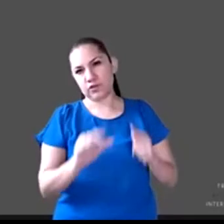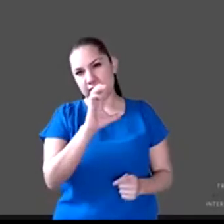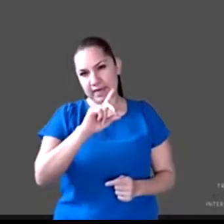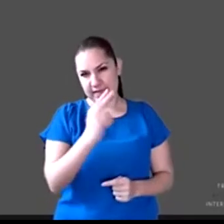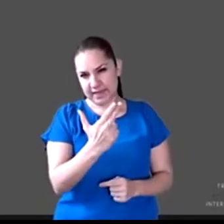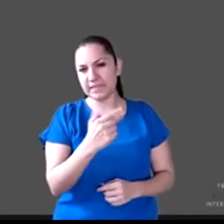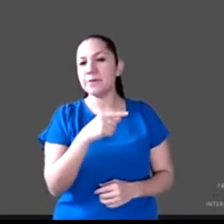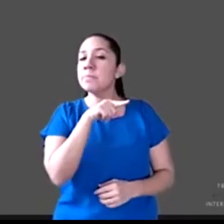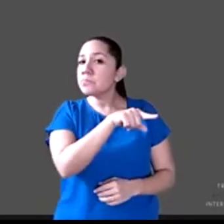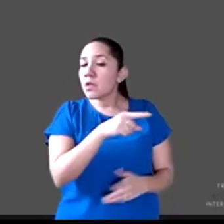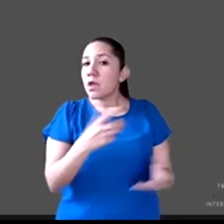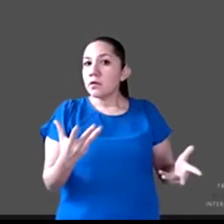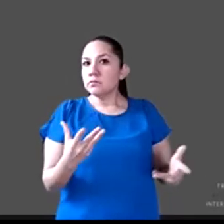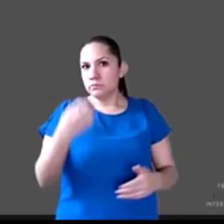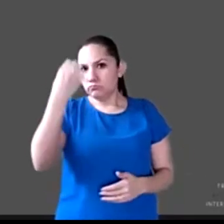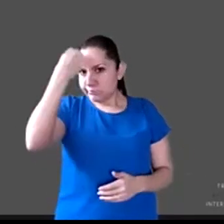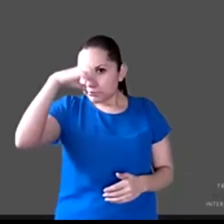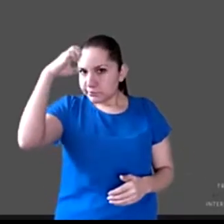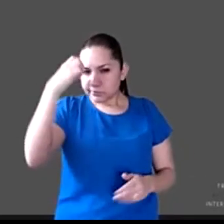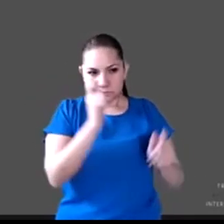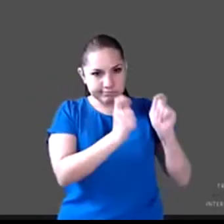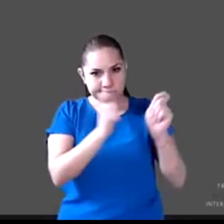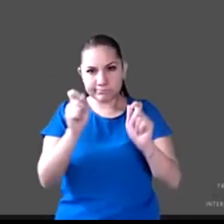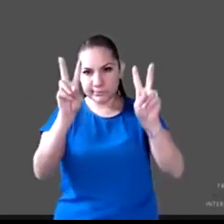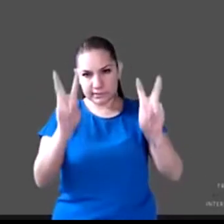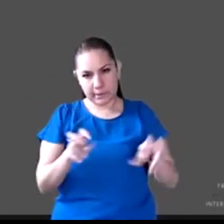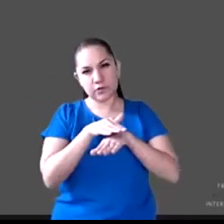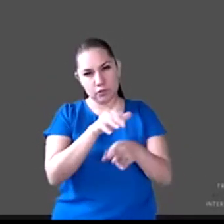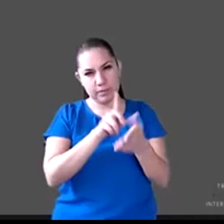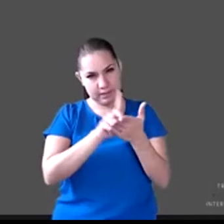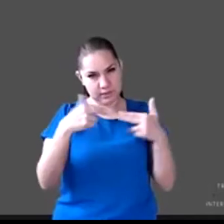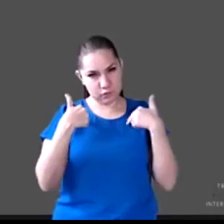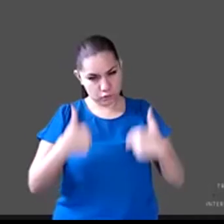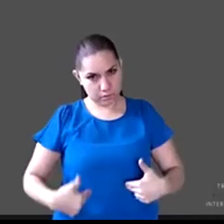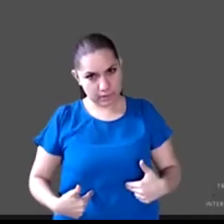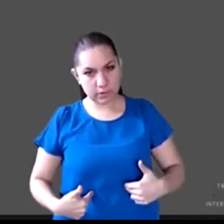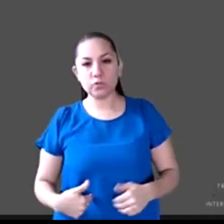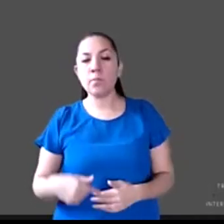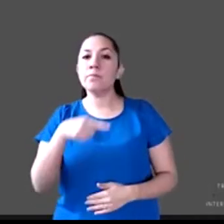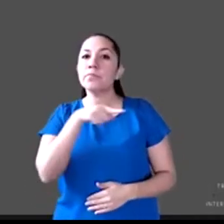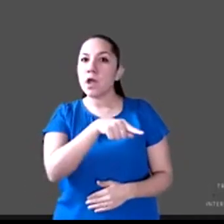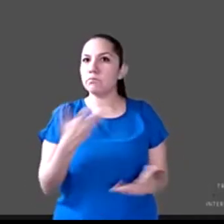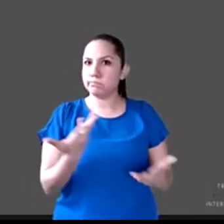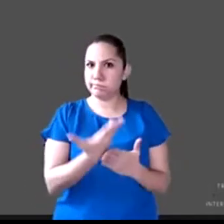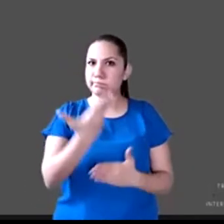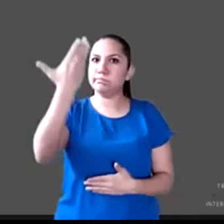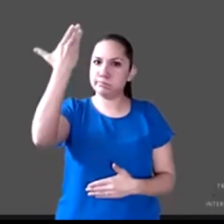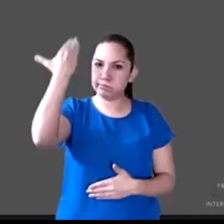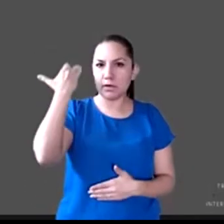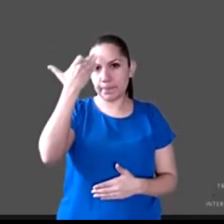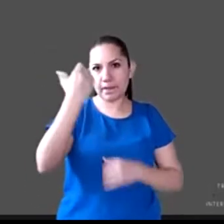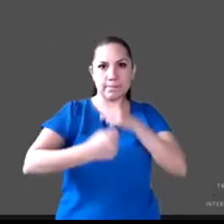especialista en derechos humanos, es un académico de hace muchos años, eso lo ha llevado